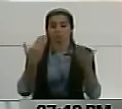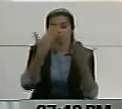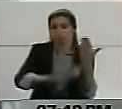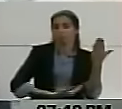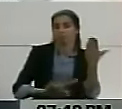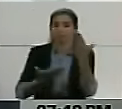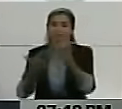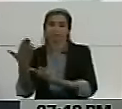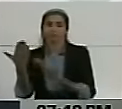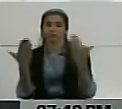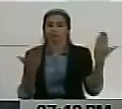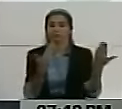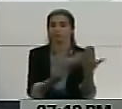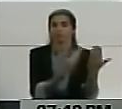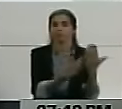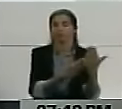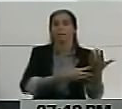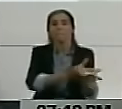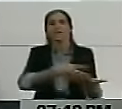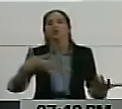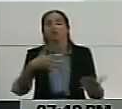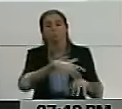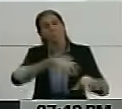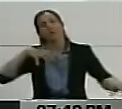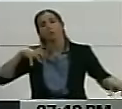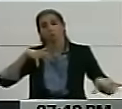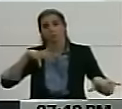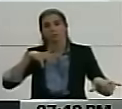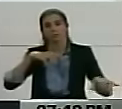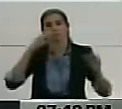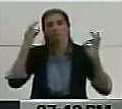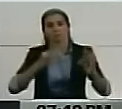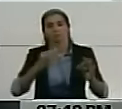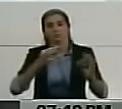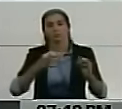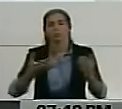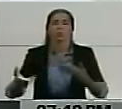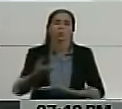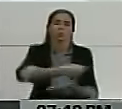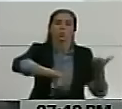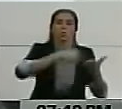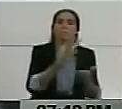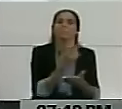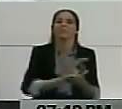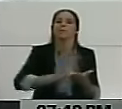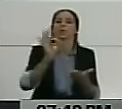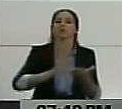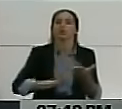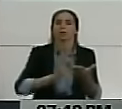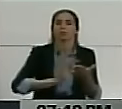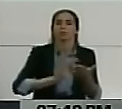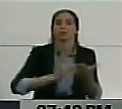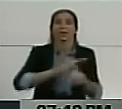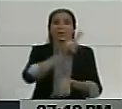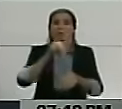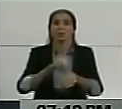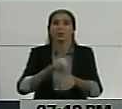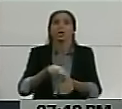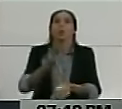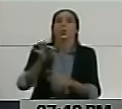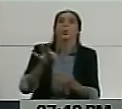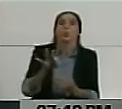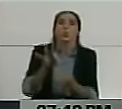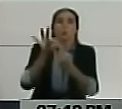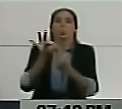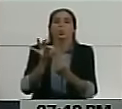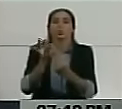un lado, la mayoría, la certeza de haber reunido no solamente el 20% nacional, que es el único requisito que exige